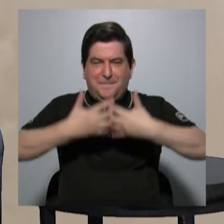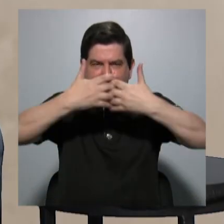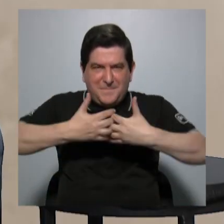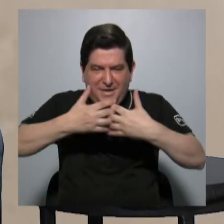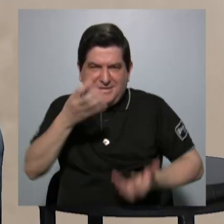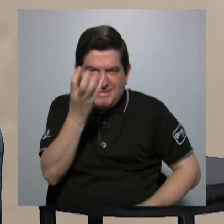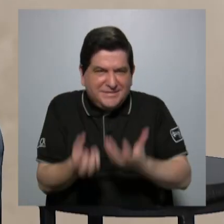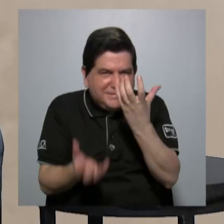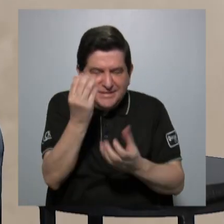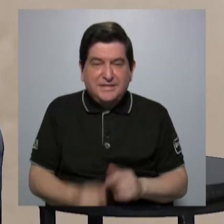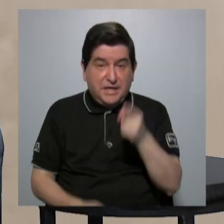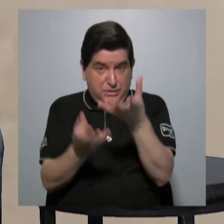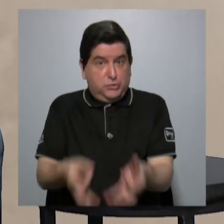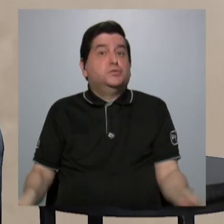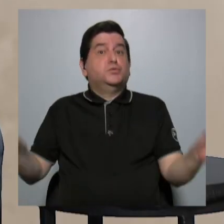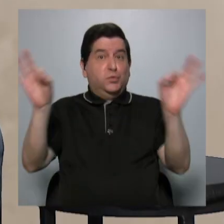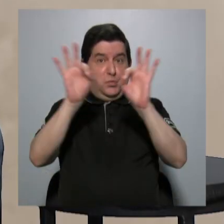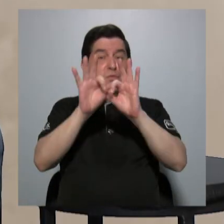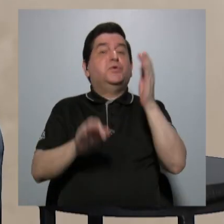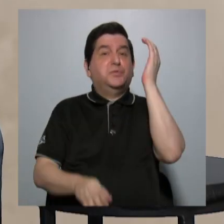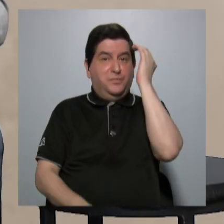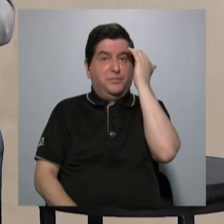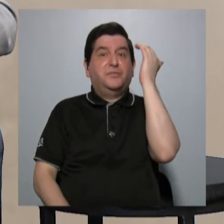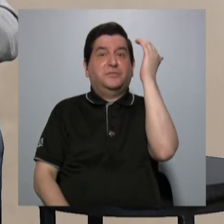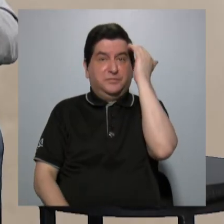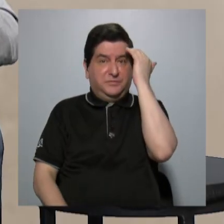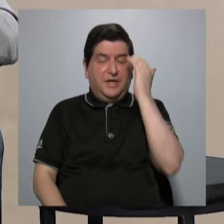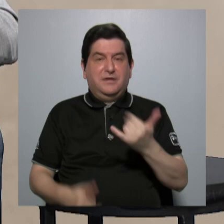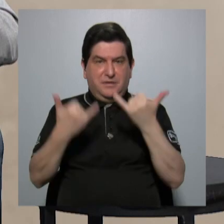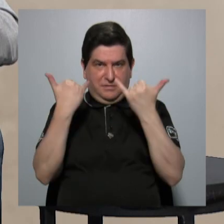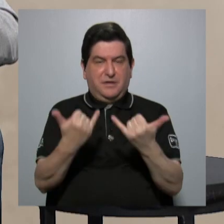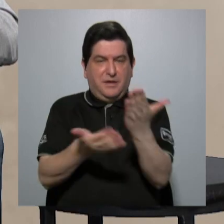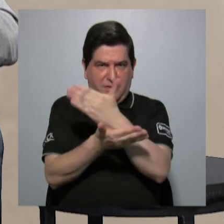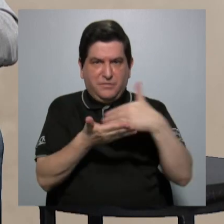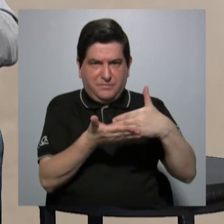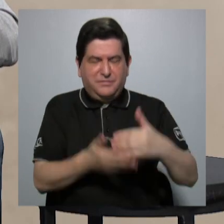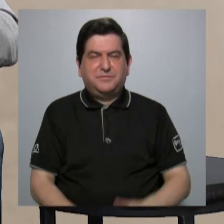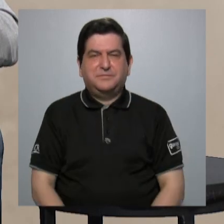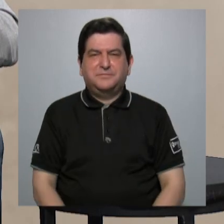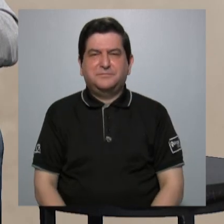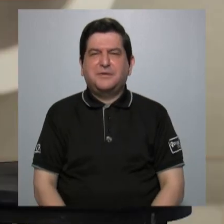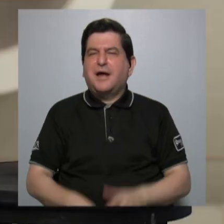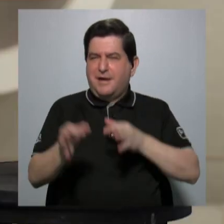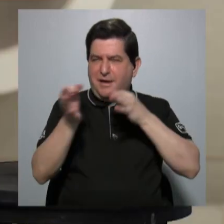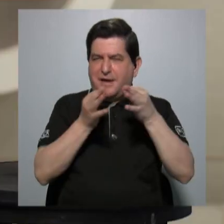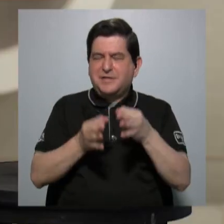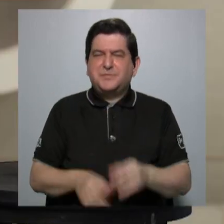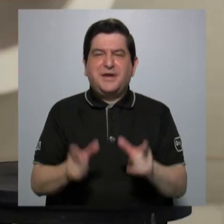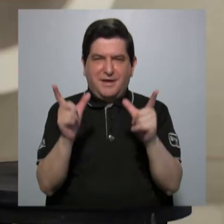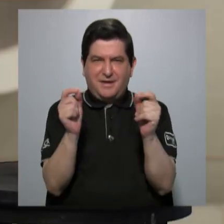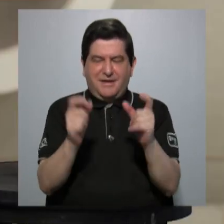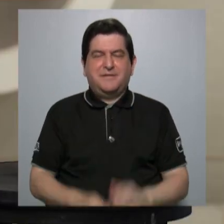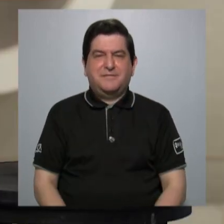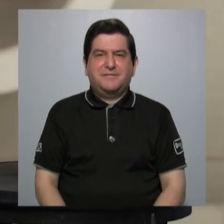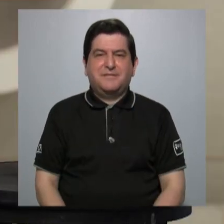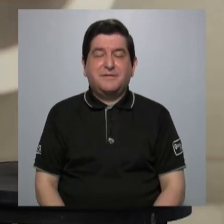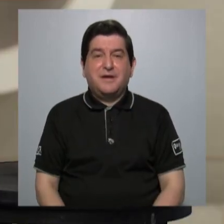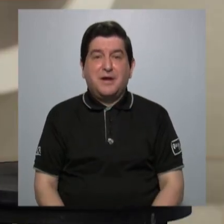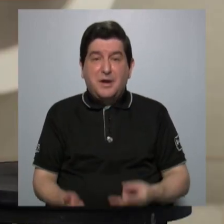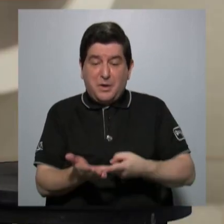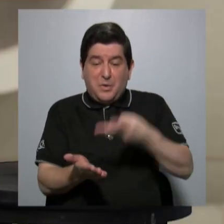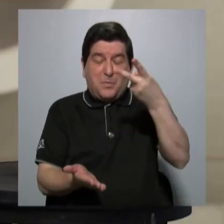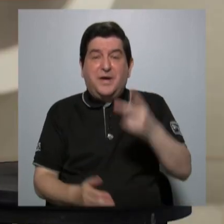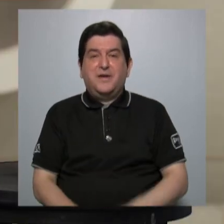Okay. Yo creo que eso es muy importante que quede claro en este segmento. Vamos a ampliar un poquito el alcance. Primero, el costo